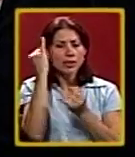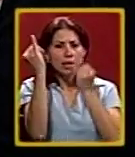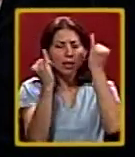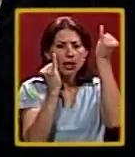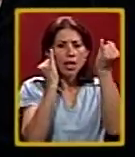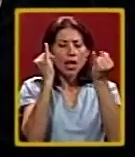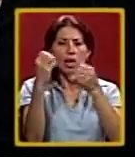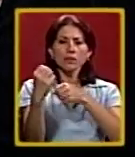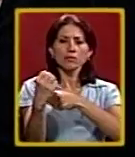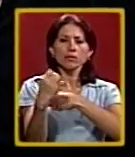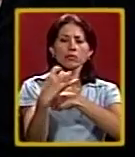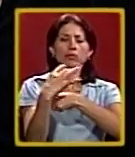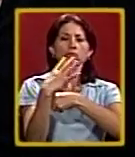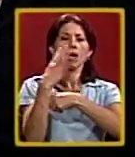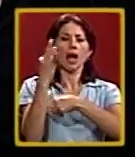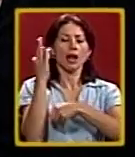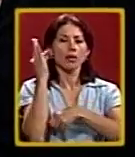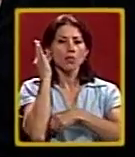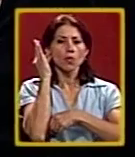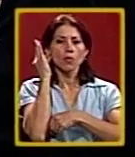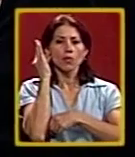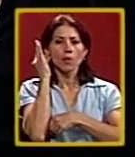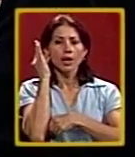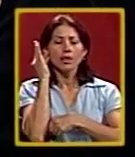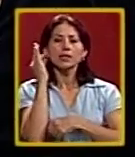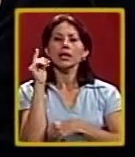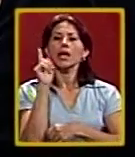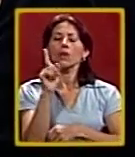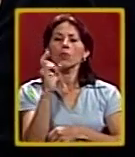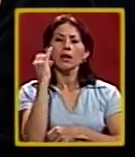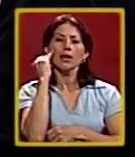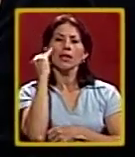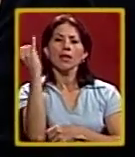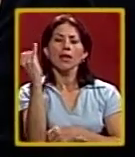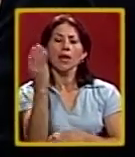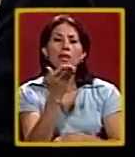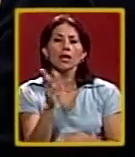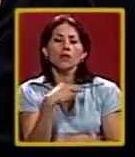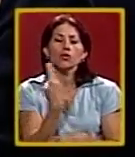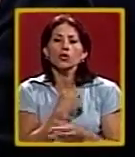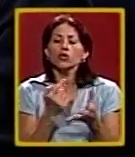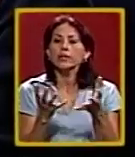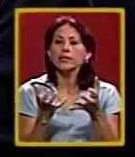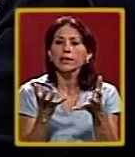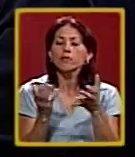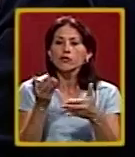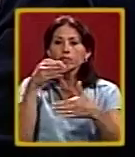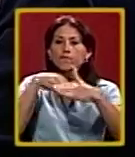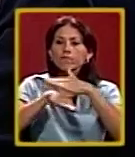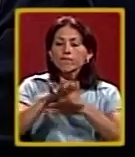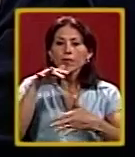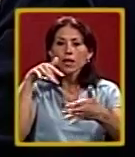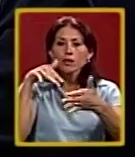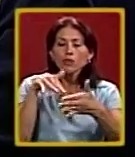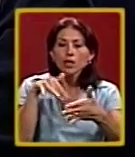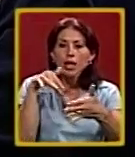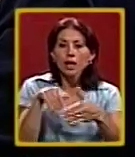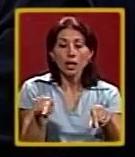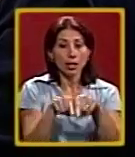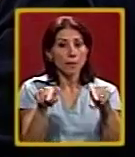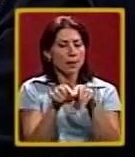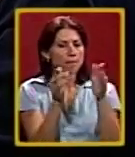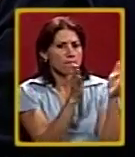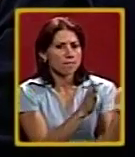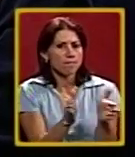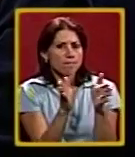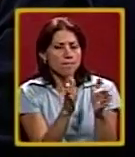impregnando, ¿verdad?, a las mujeres, esa idea de entrar a estudiar, de prepararse también como técnicas, si